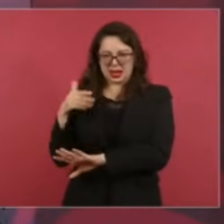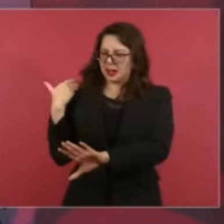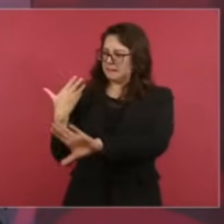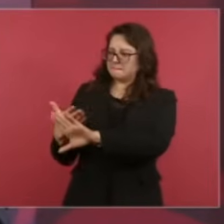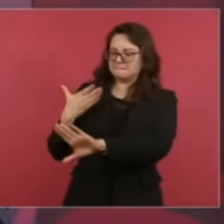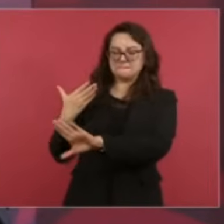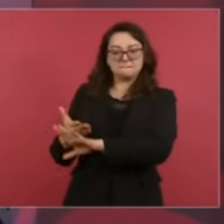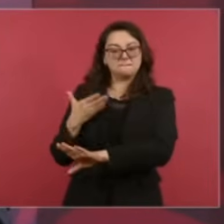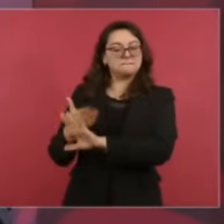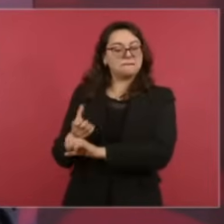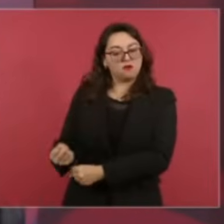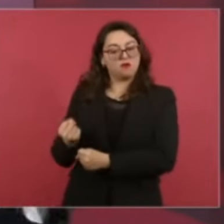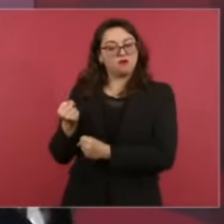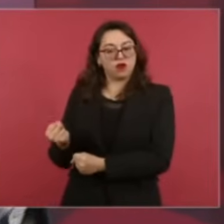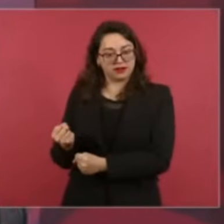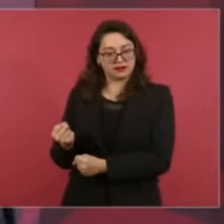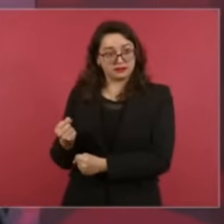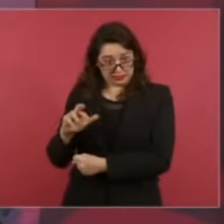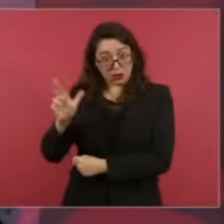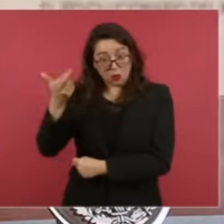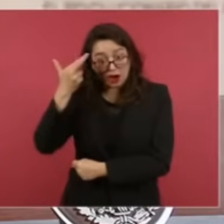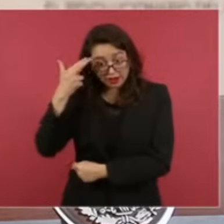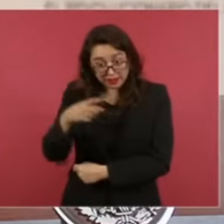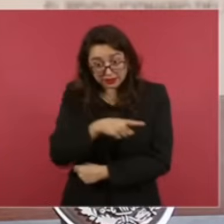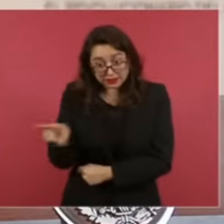Sí, se acuerdan. Y